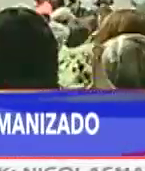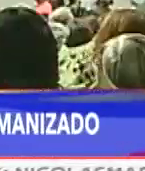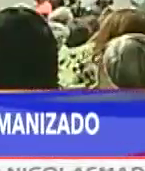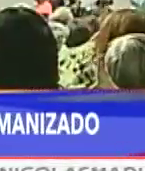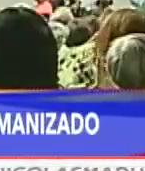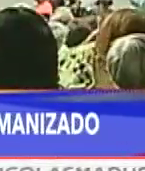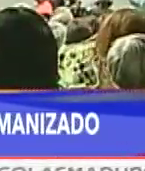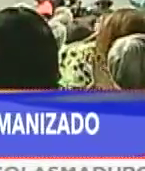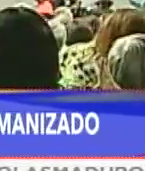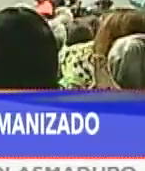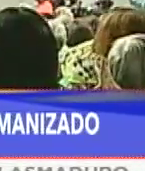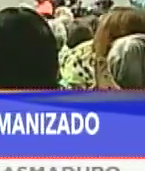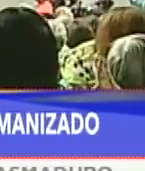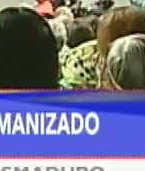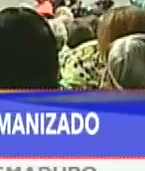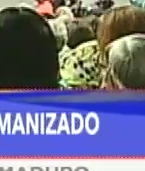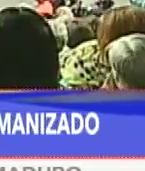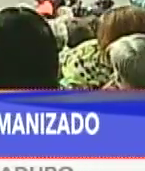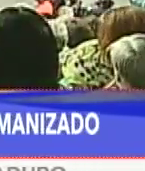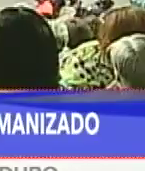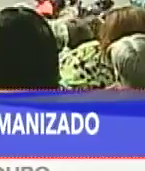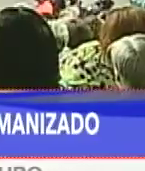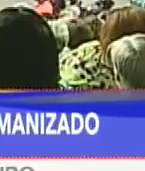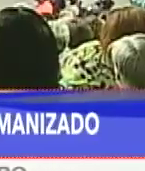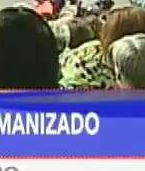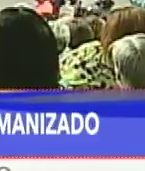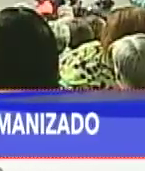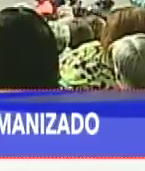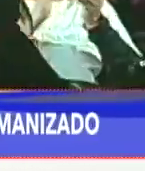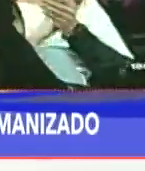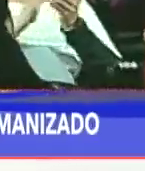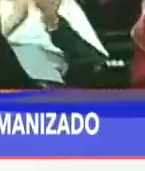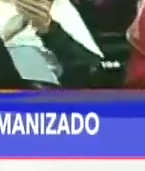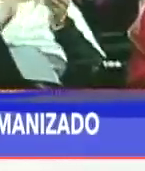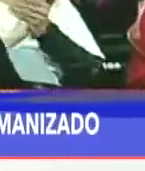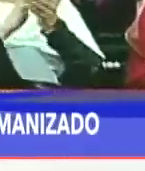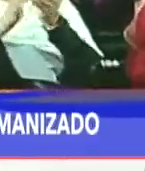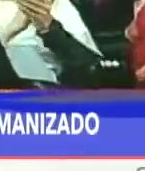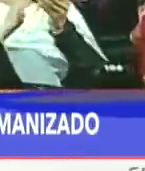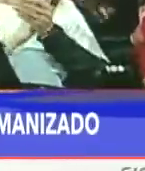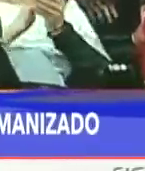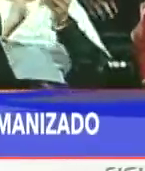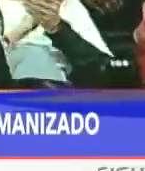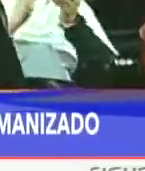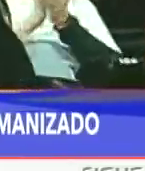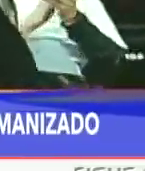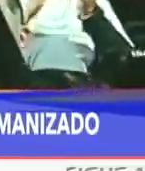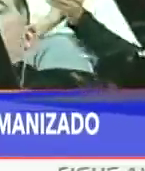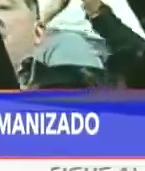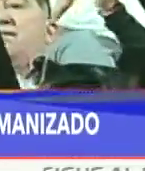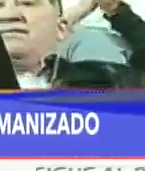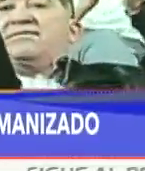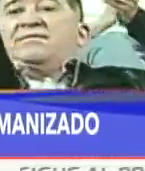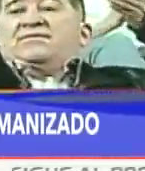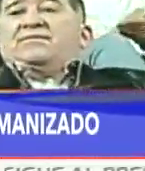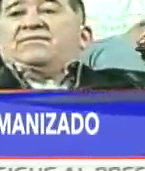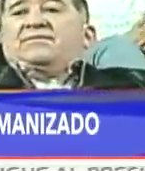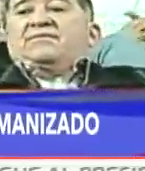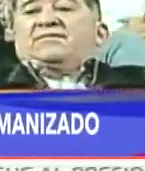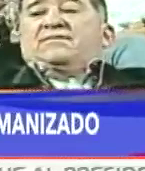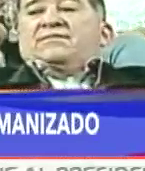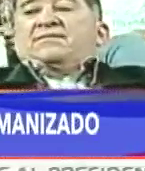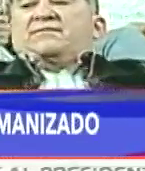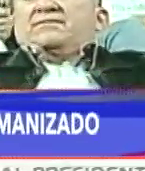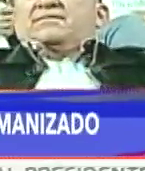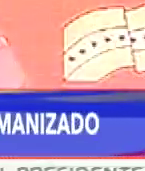Gracias, presidente. Gracias. Que Dios lo bendiga. Amén.